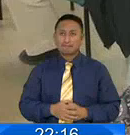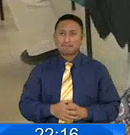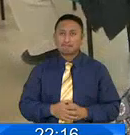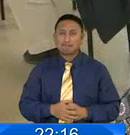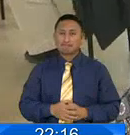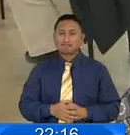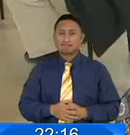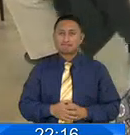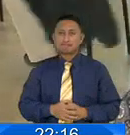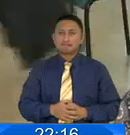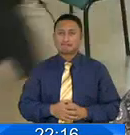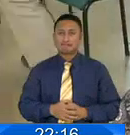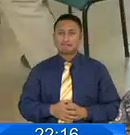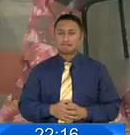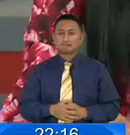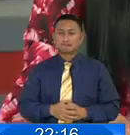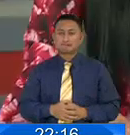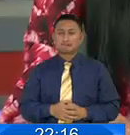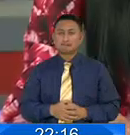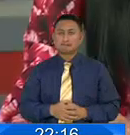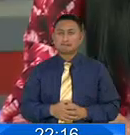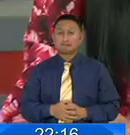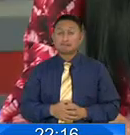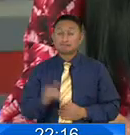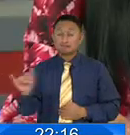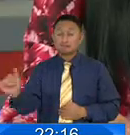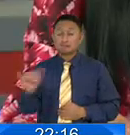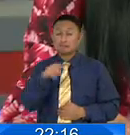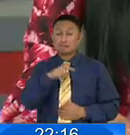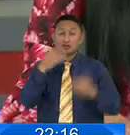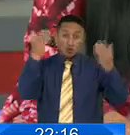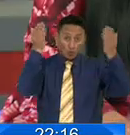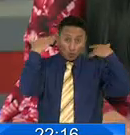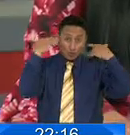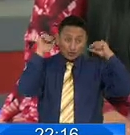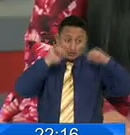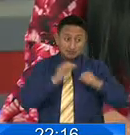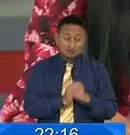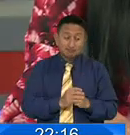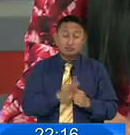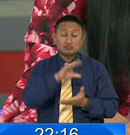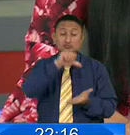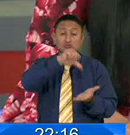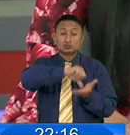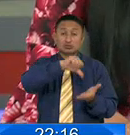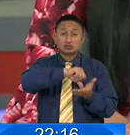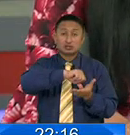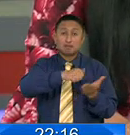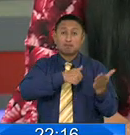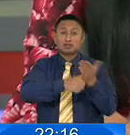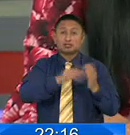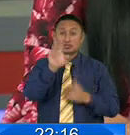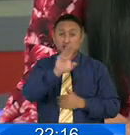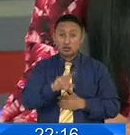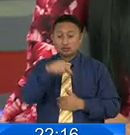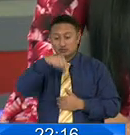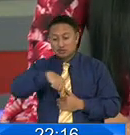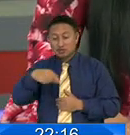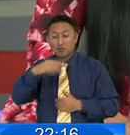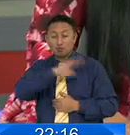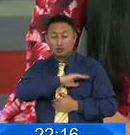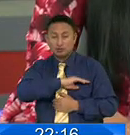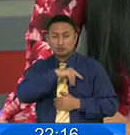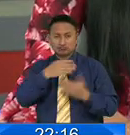informó Adriana Rojas. De igual manera, en Guayaquil se habilitaron los centros tanto del Ministerio de Salud como del